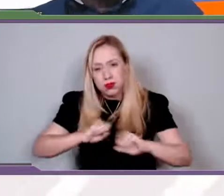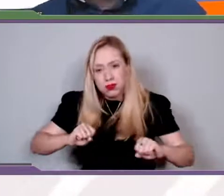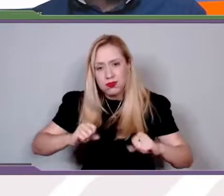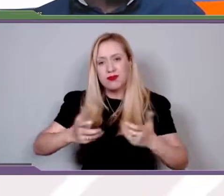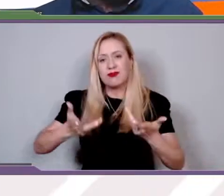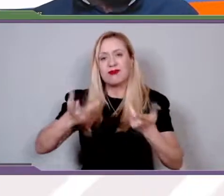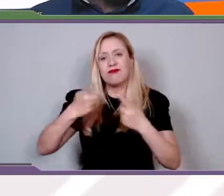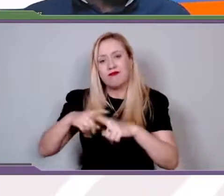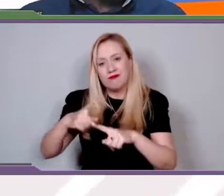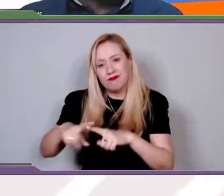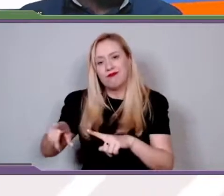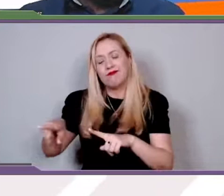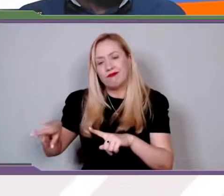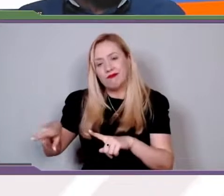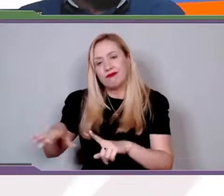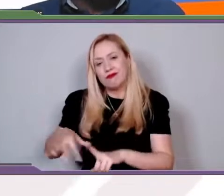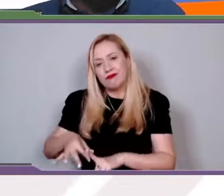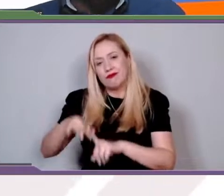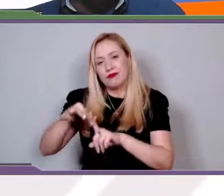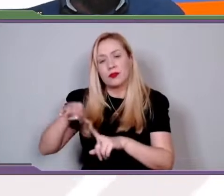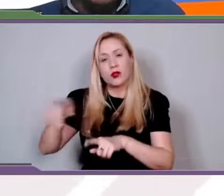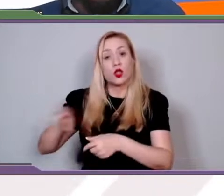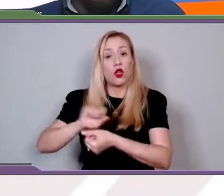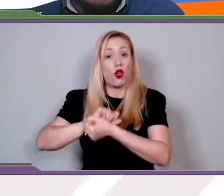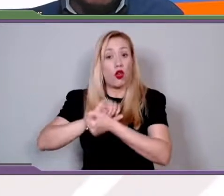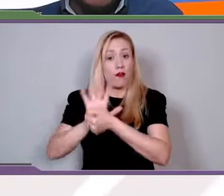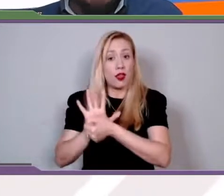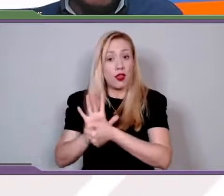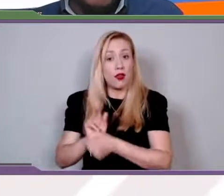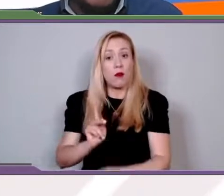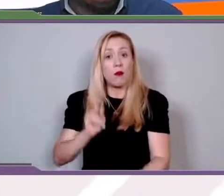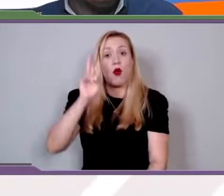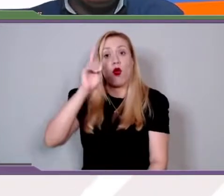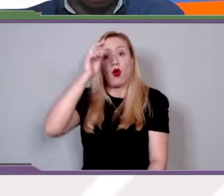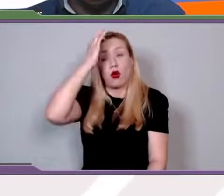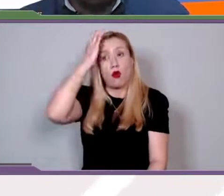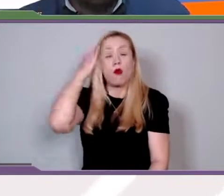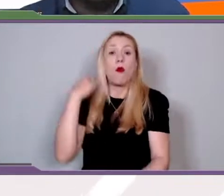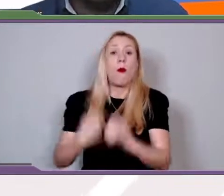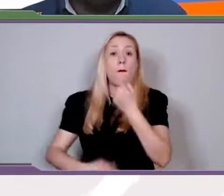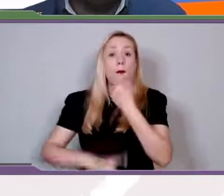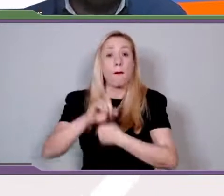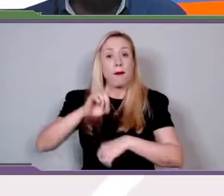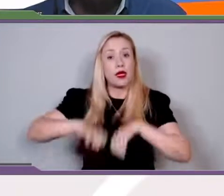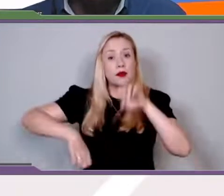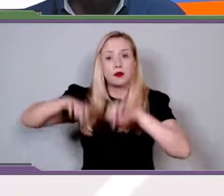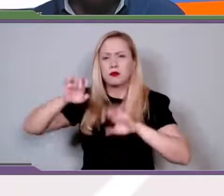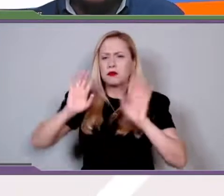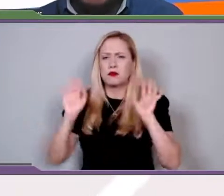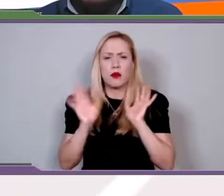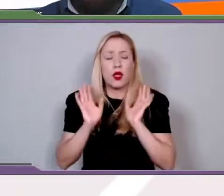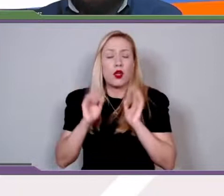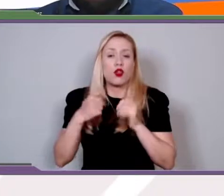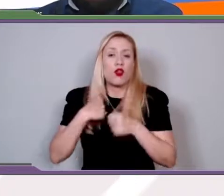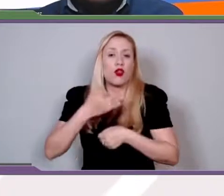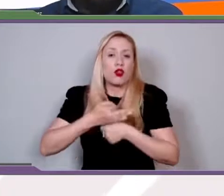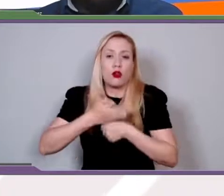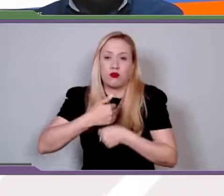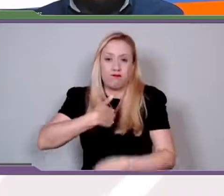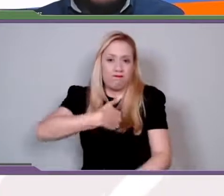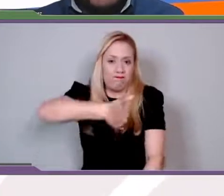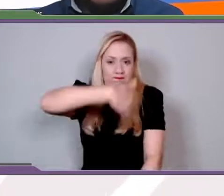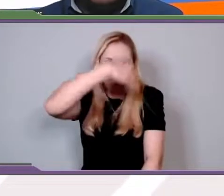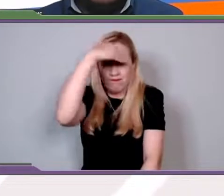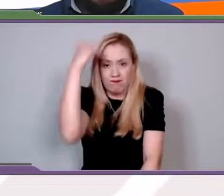etcétera. Afortunadamente, la COVID no causó tanto estrago en personas mayores. Yo en este momento desconozco el por qué, porque